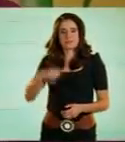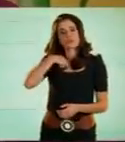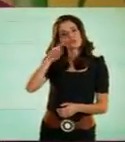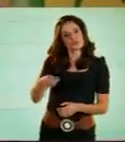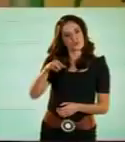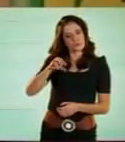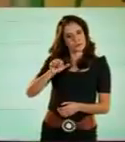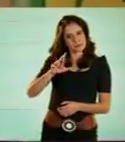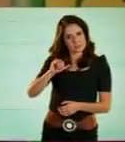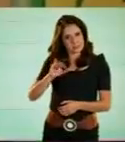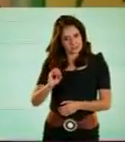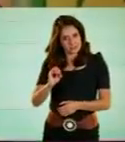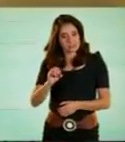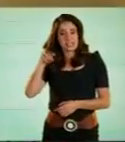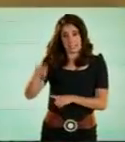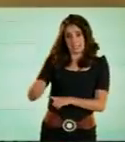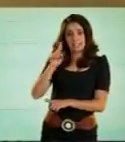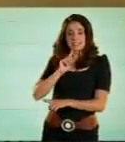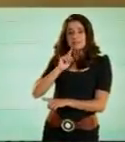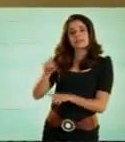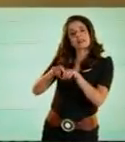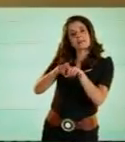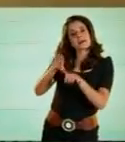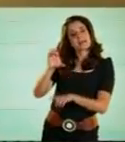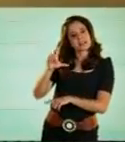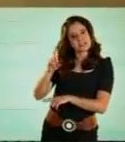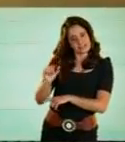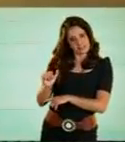Yo soy Mario. Y ella es mi hermana Elda.